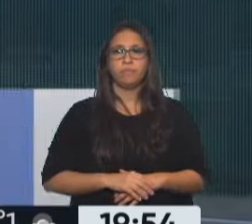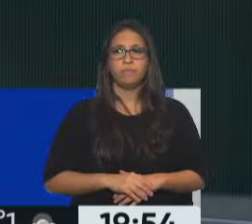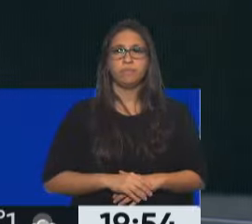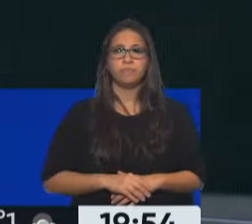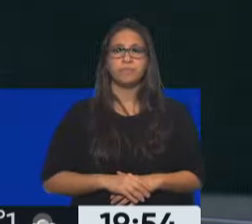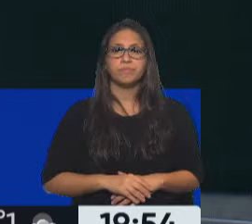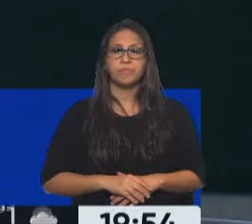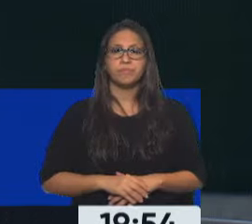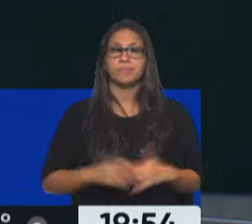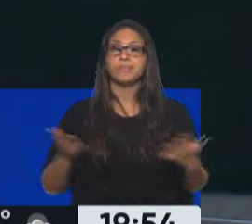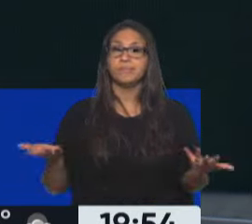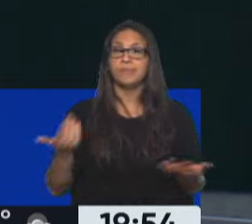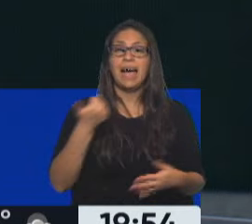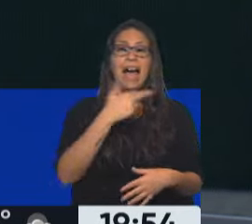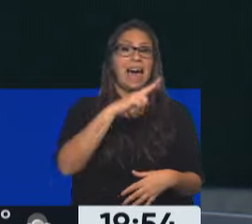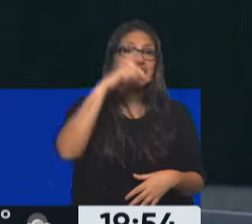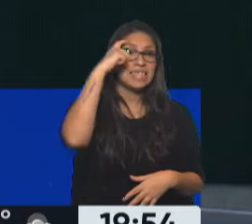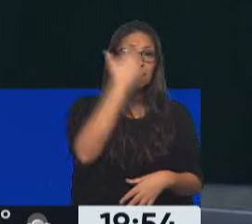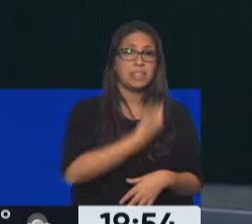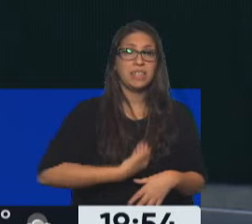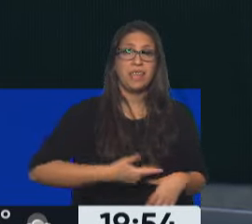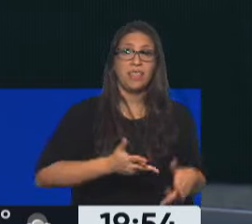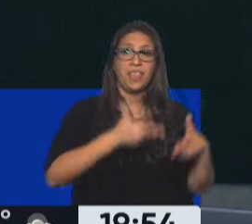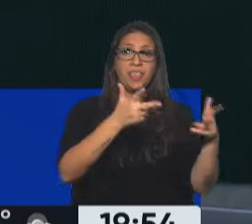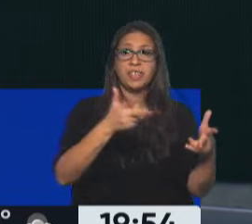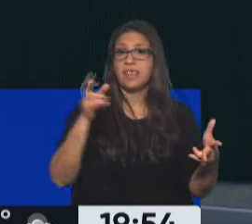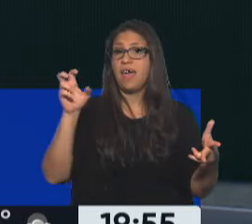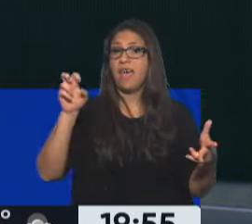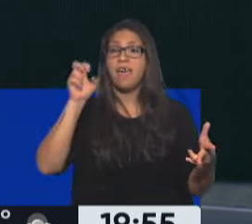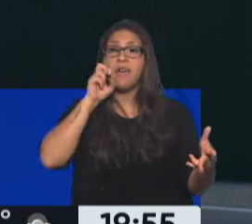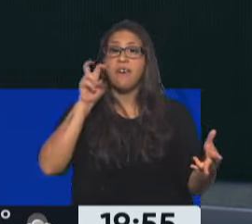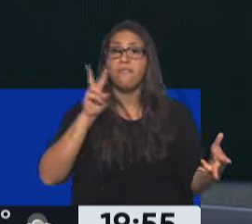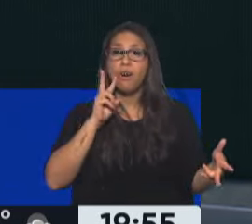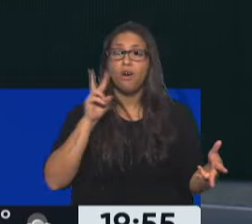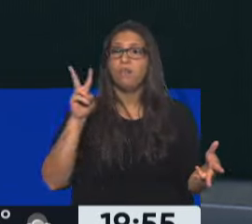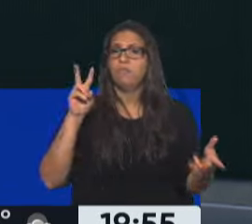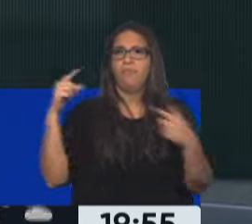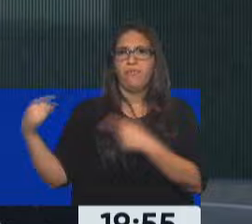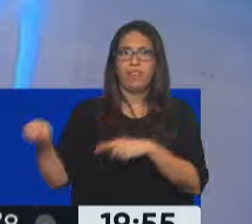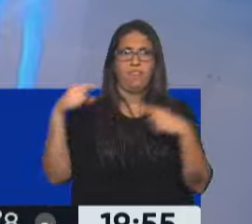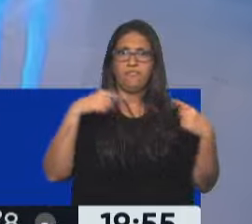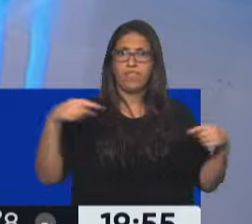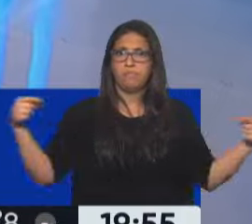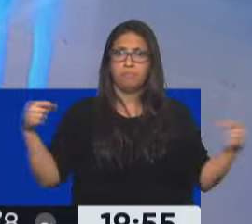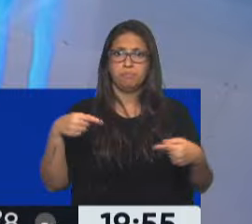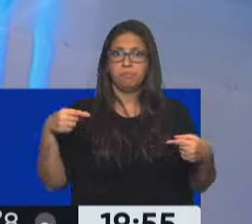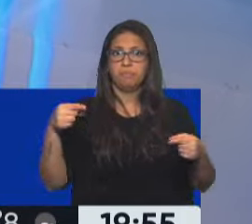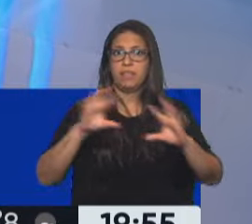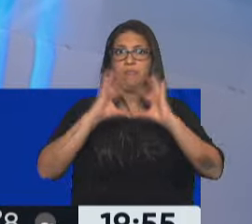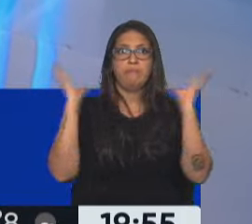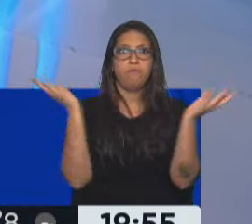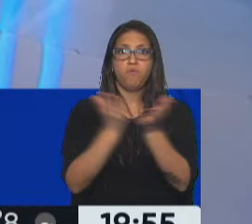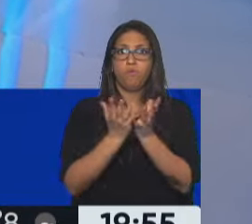Bueno, una cosa lo que dice Arce, otra cosa muy diferente lo que dice Evo Morales, y la repercusión no solamente es en Bolivia, sino es internacional, de